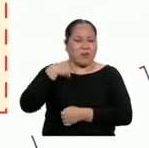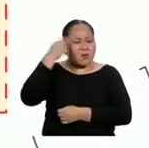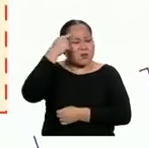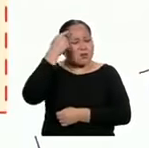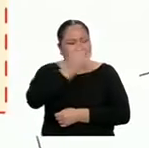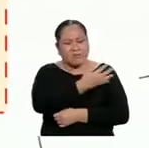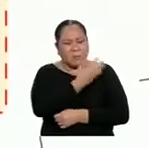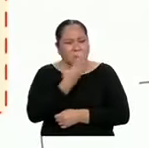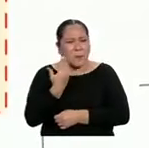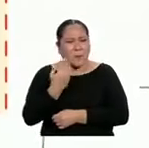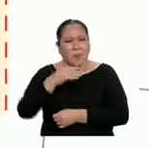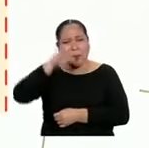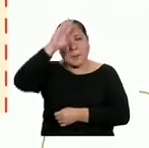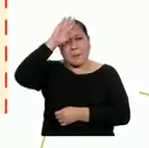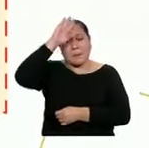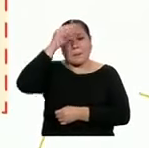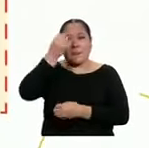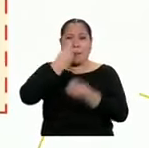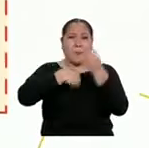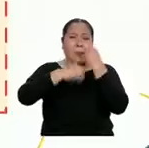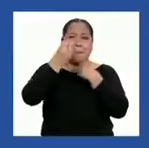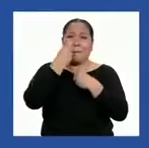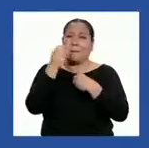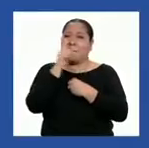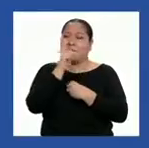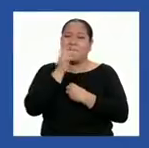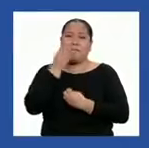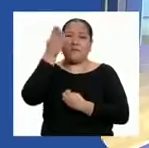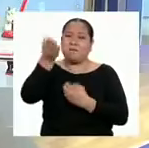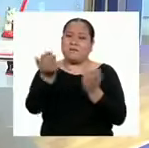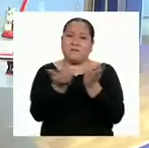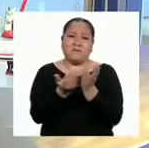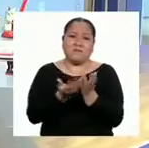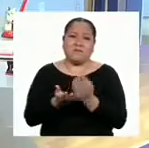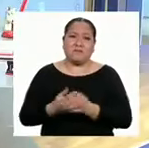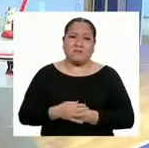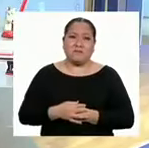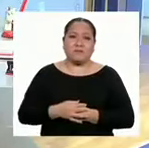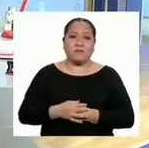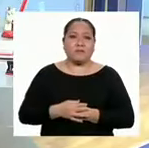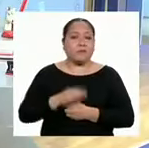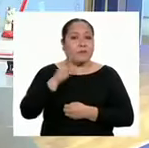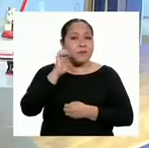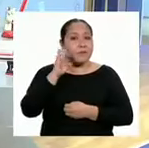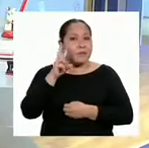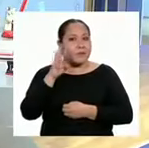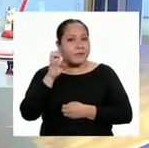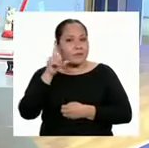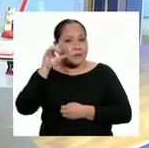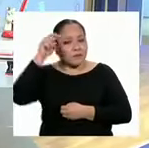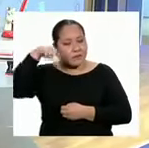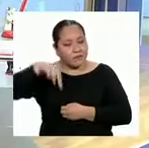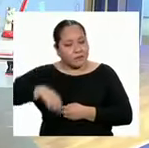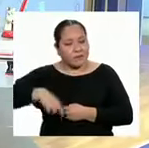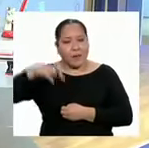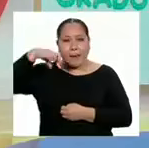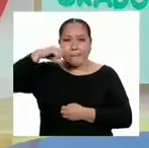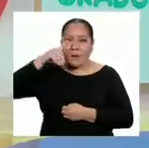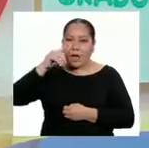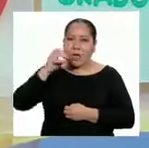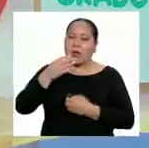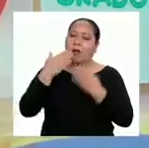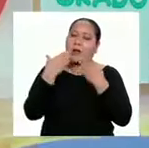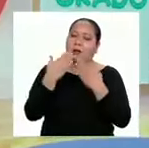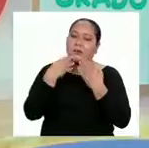enfermarme, comer algo que me haga daño para no tener que asistir a clases. Evelyn y Pedro, muchas gracias por escribirnos